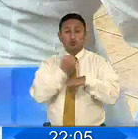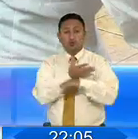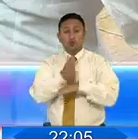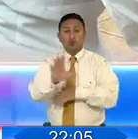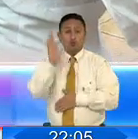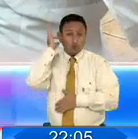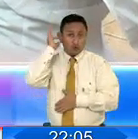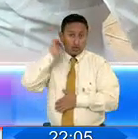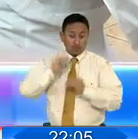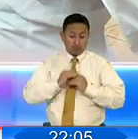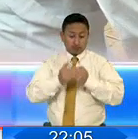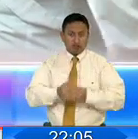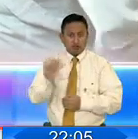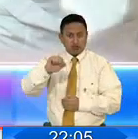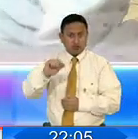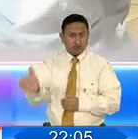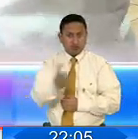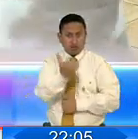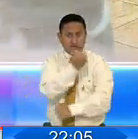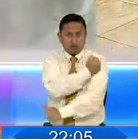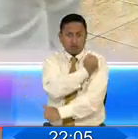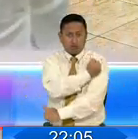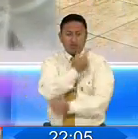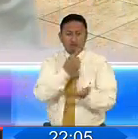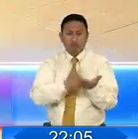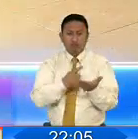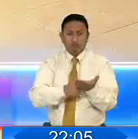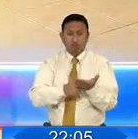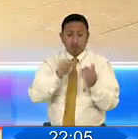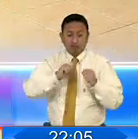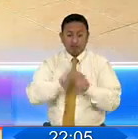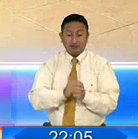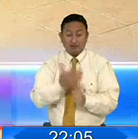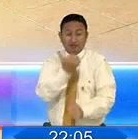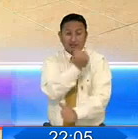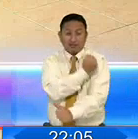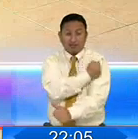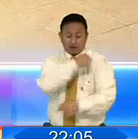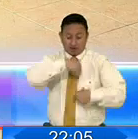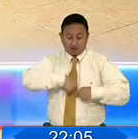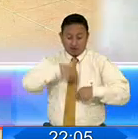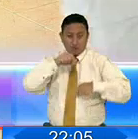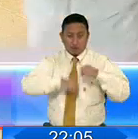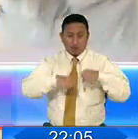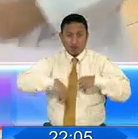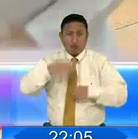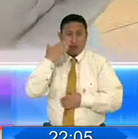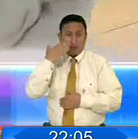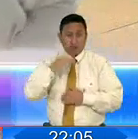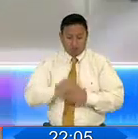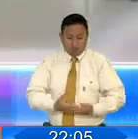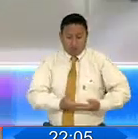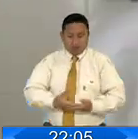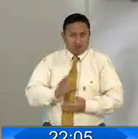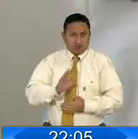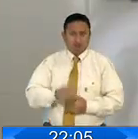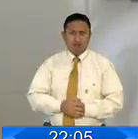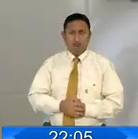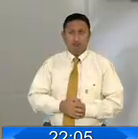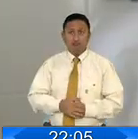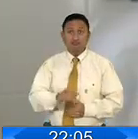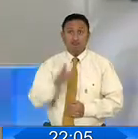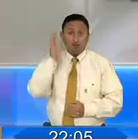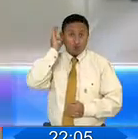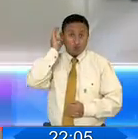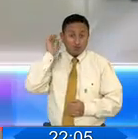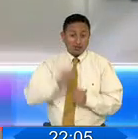mujeres embarazadas vacunarse. Varios estudios concluyen que el fármaco no produce daños en la madre ni en el bebé. Por lo tanto, las mujeres en